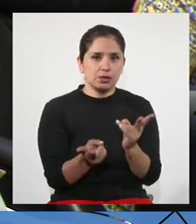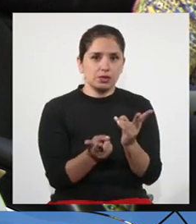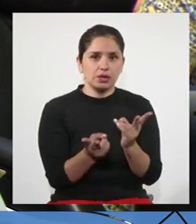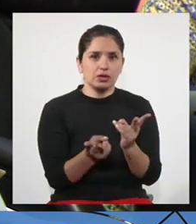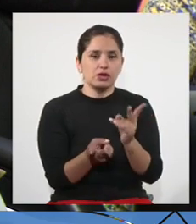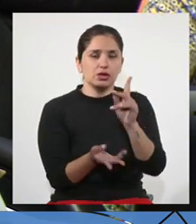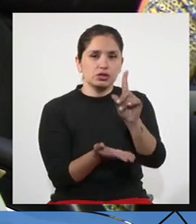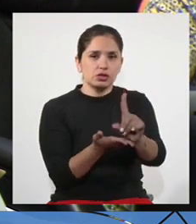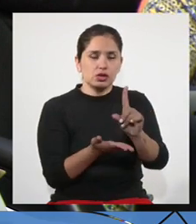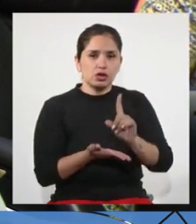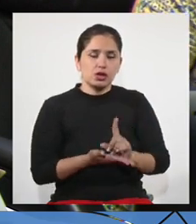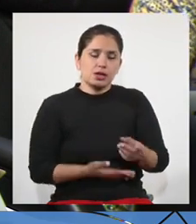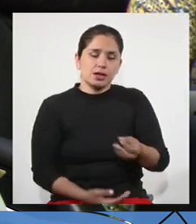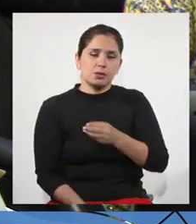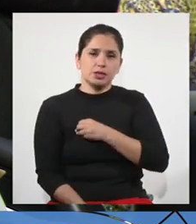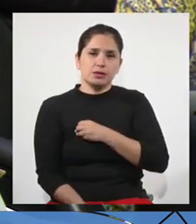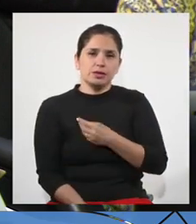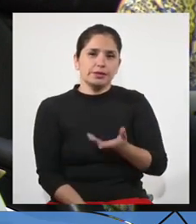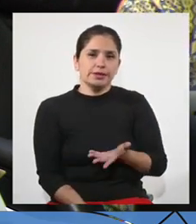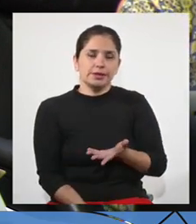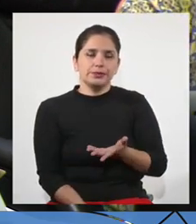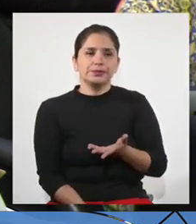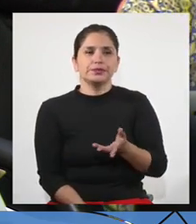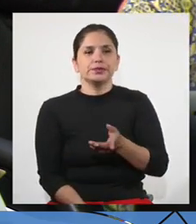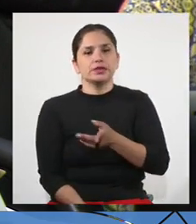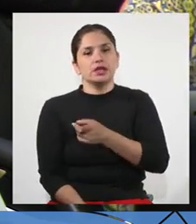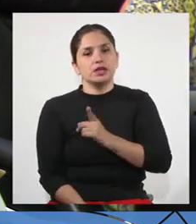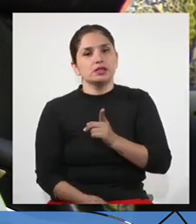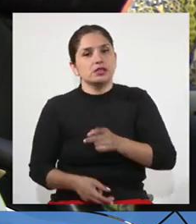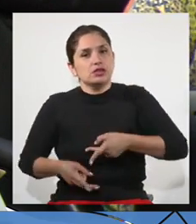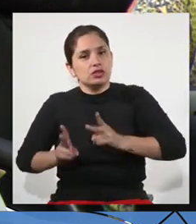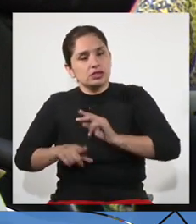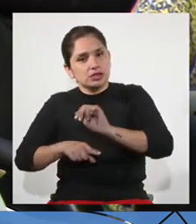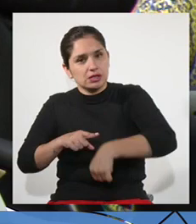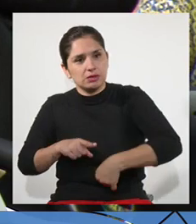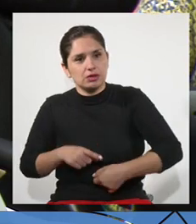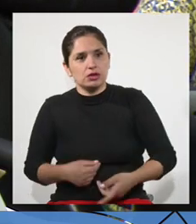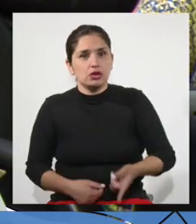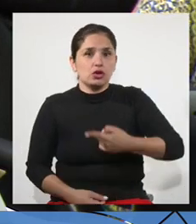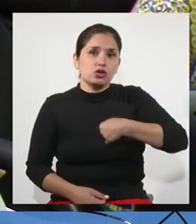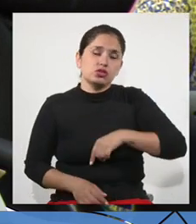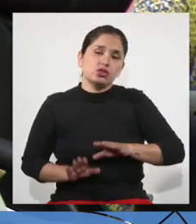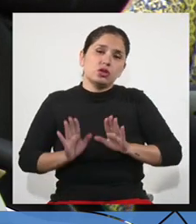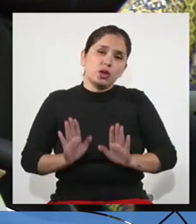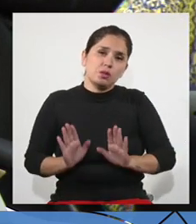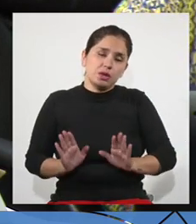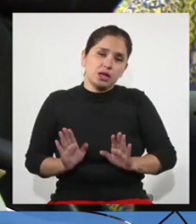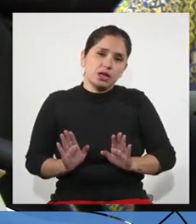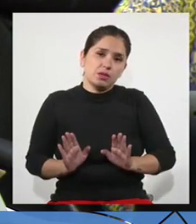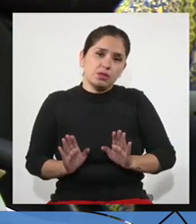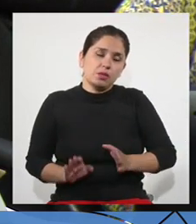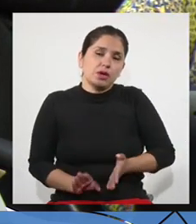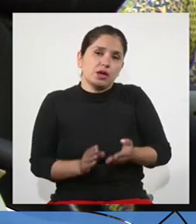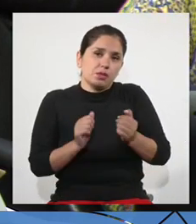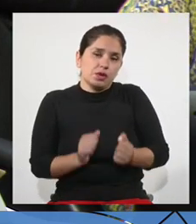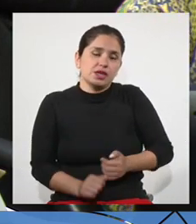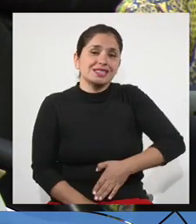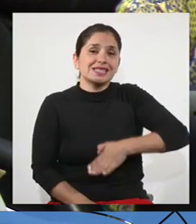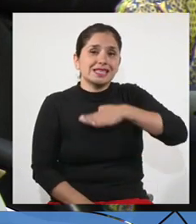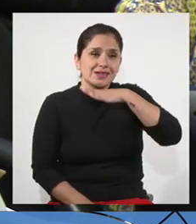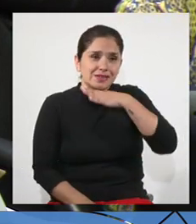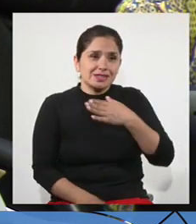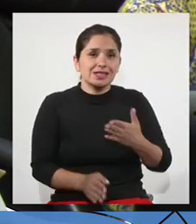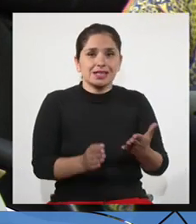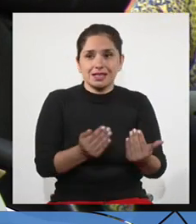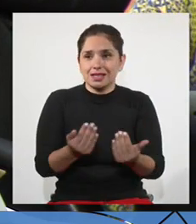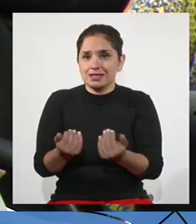zona y lamentablemente, si bien no es admisible, al menos nosotros esperamos para poder satisfacer la necesidad de